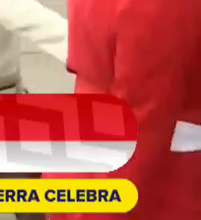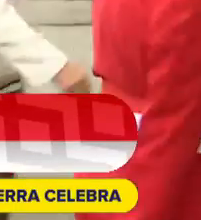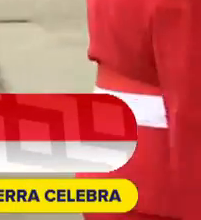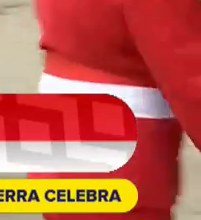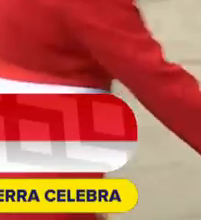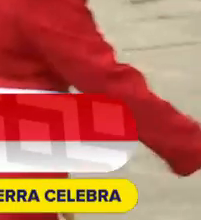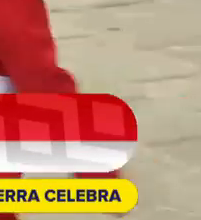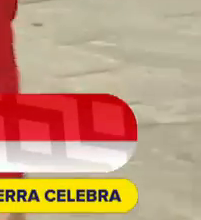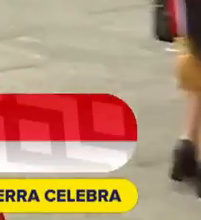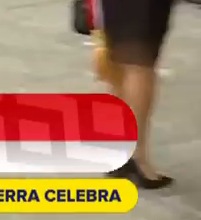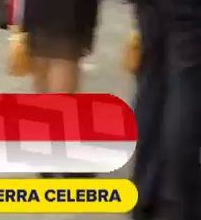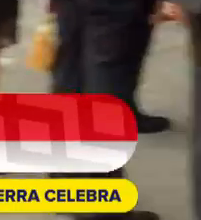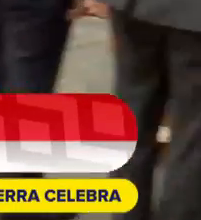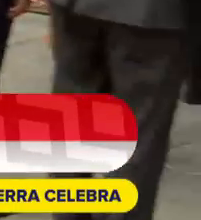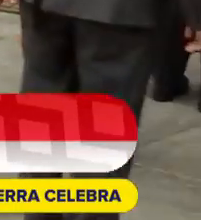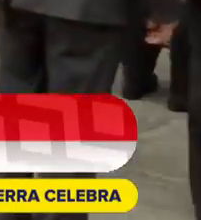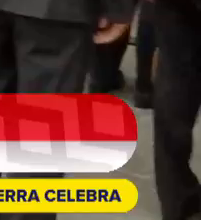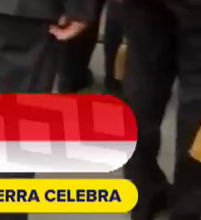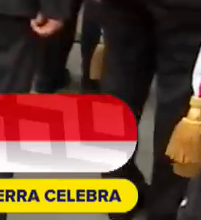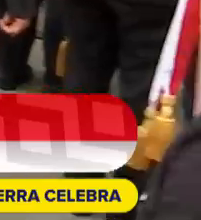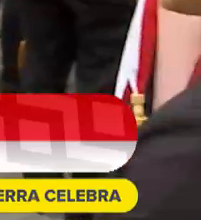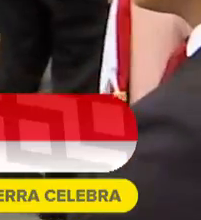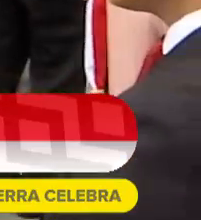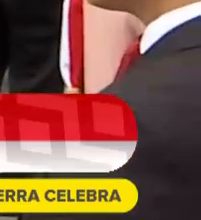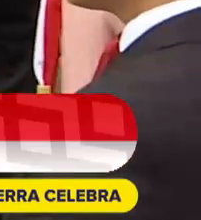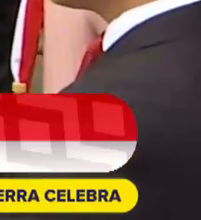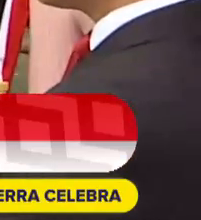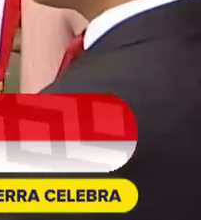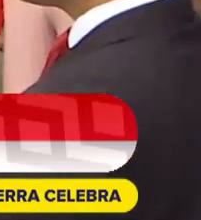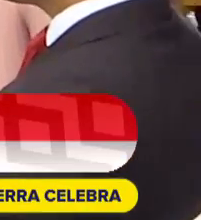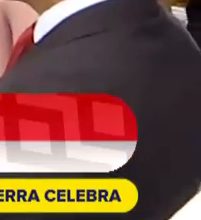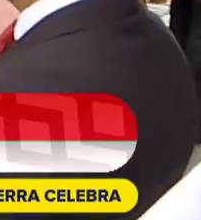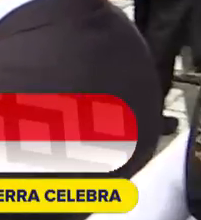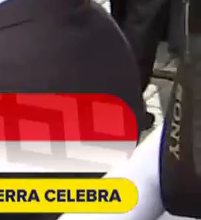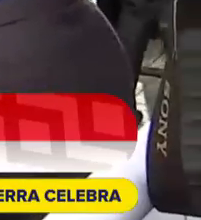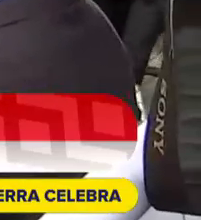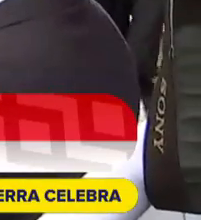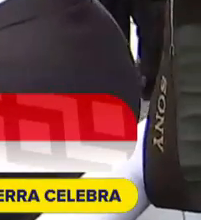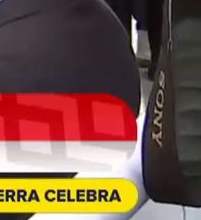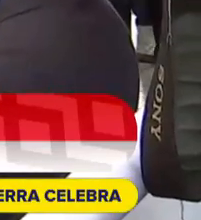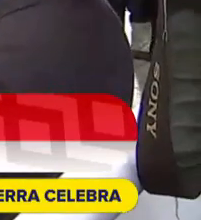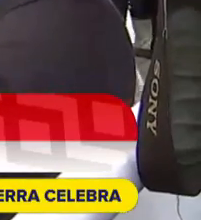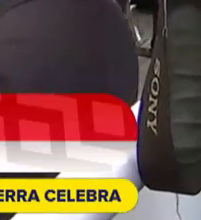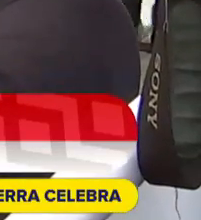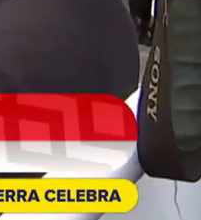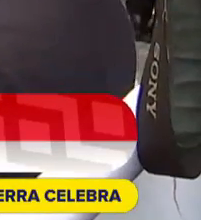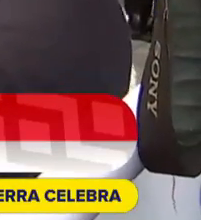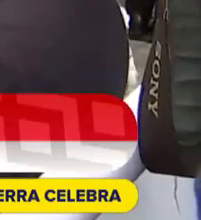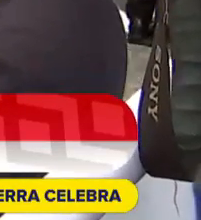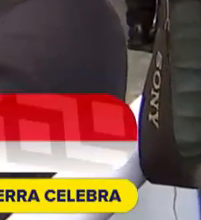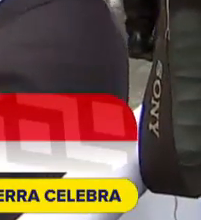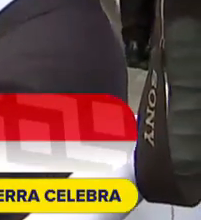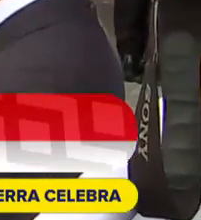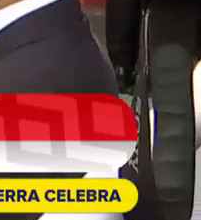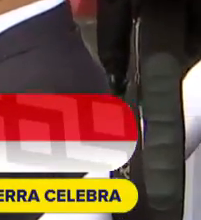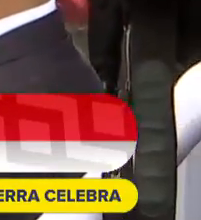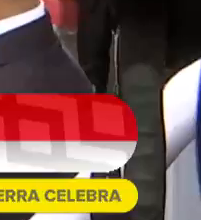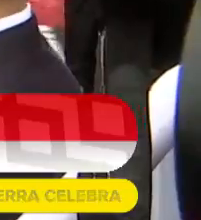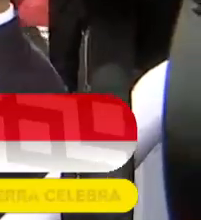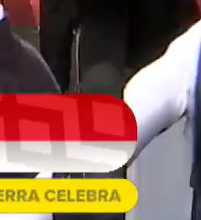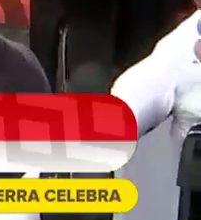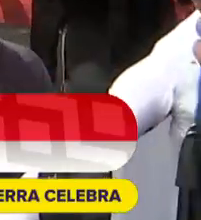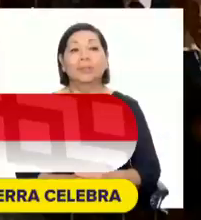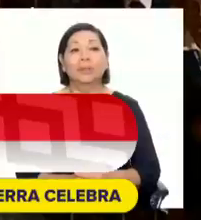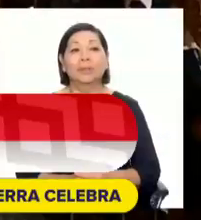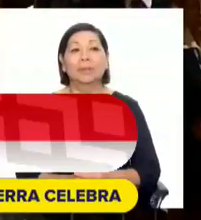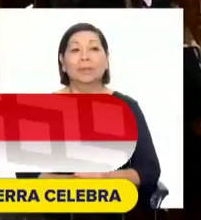a ubicar en la puerta, en la escalera que da para Palacio de Gobierno, para que salga la mandataria en los próximos minutos.